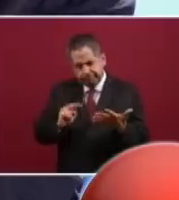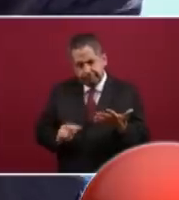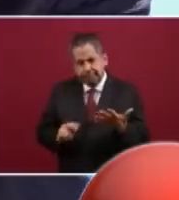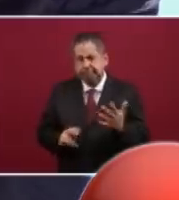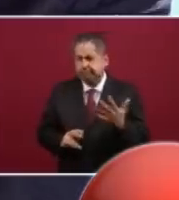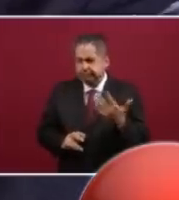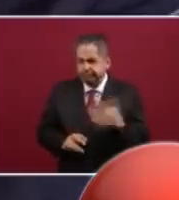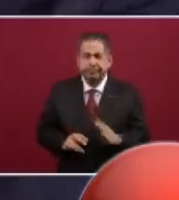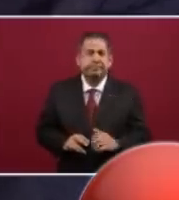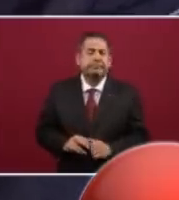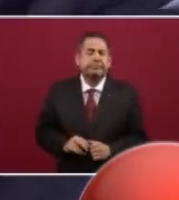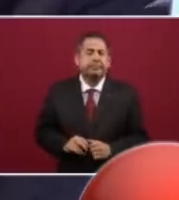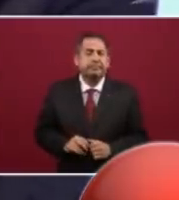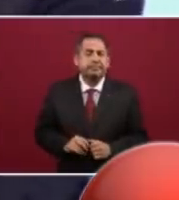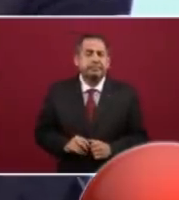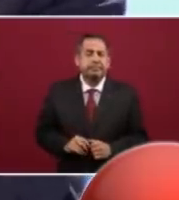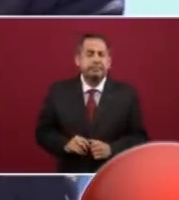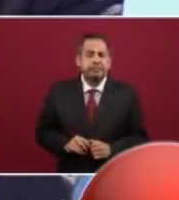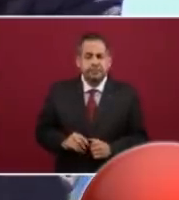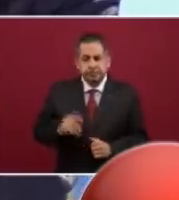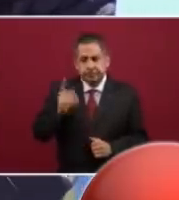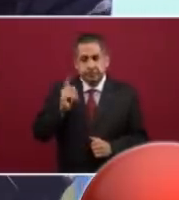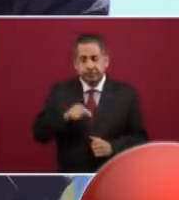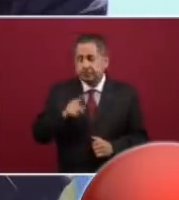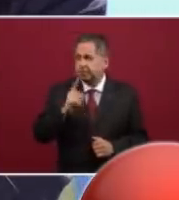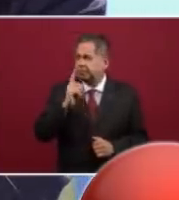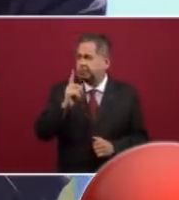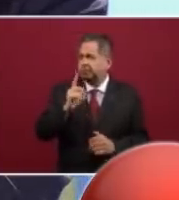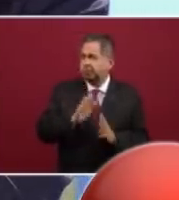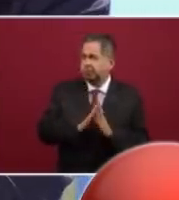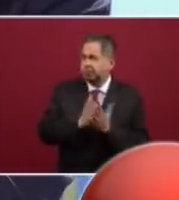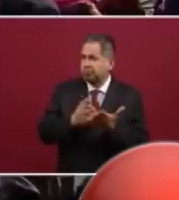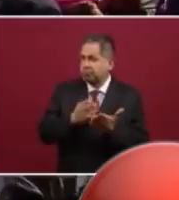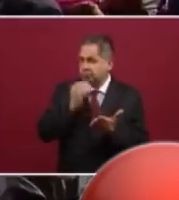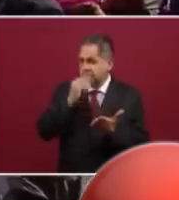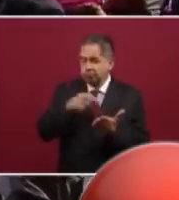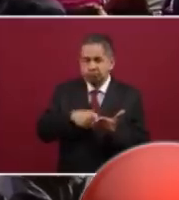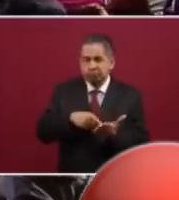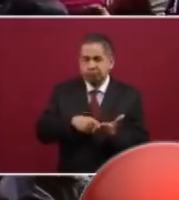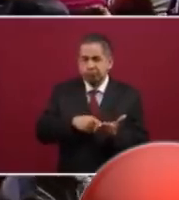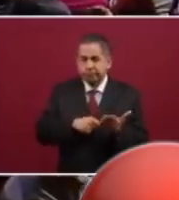Creo que un libro